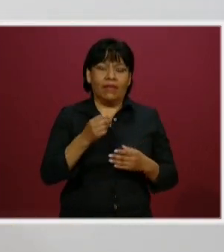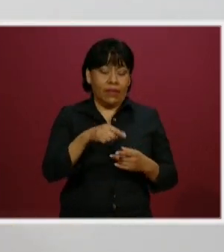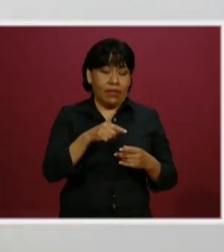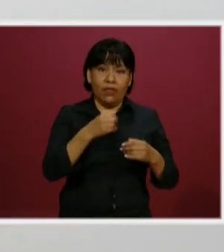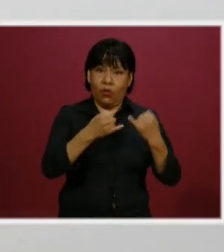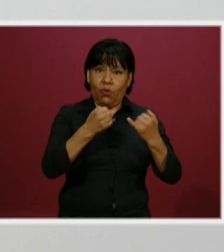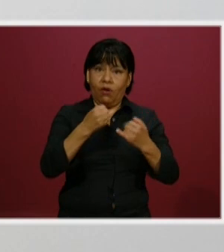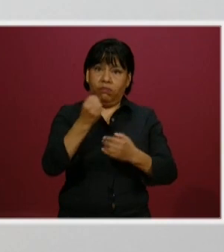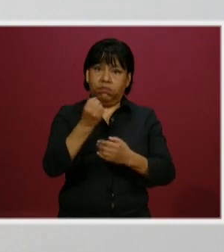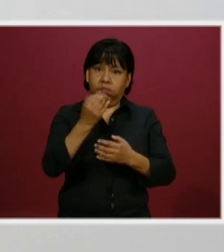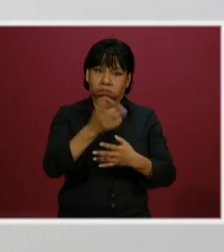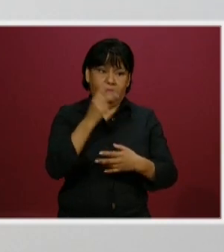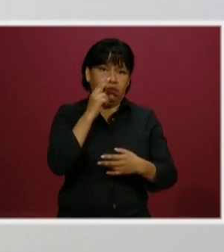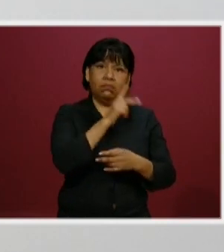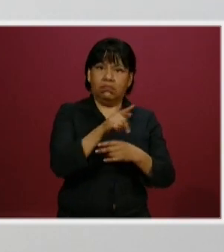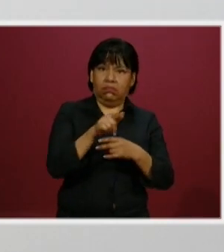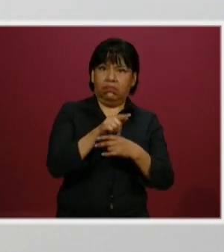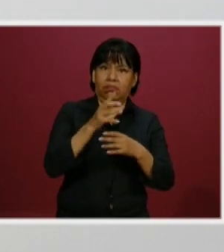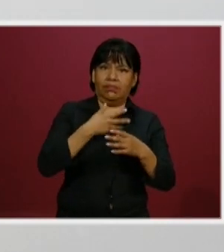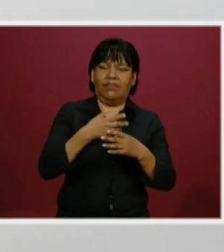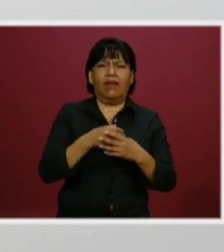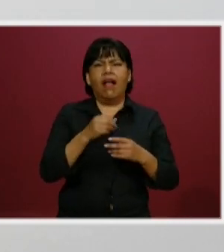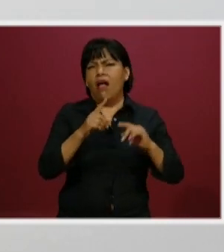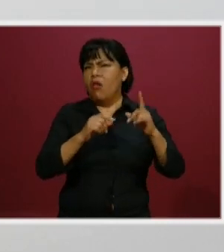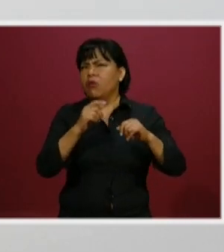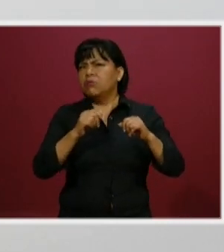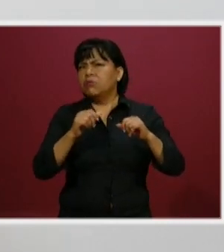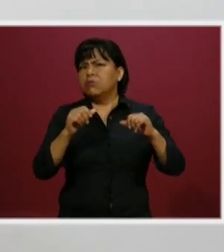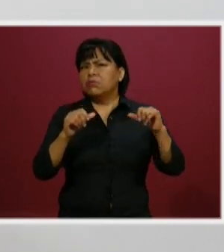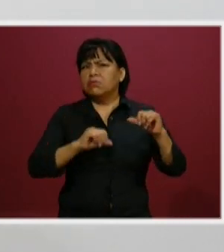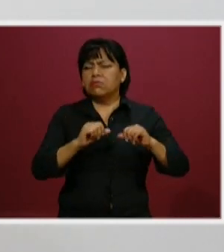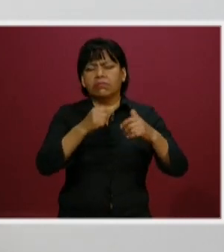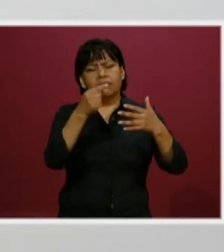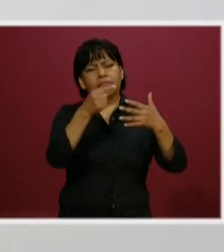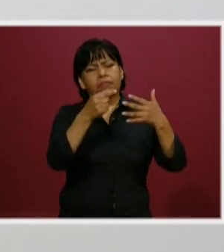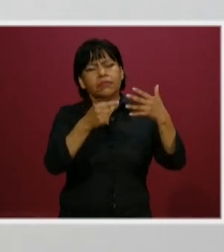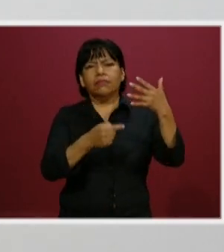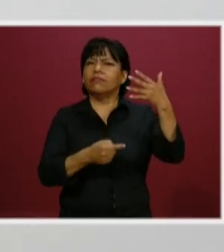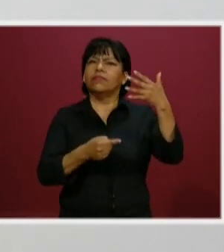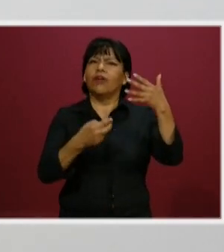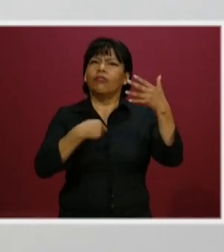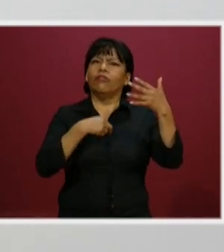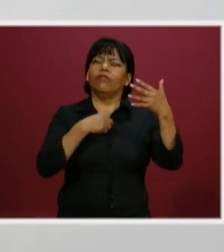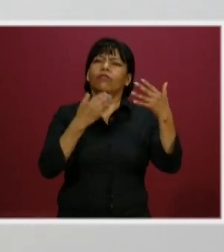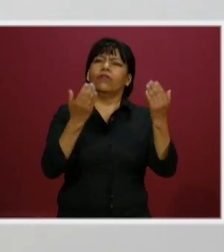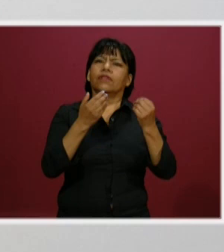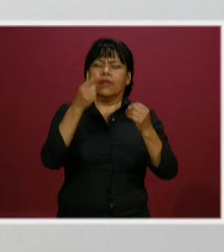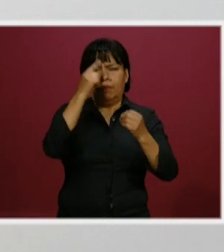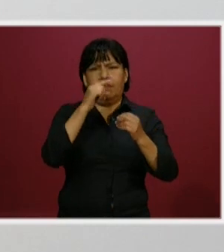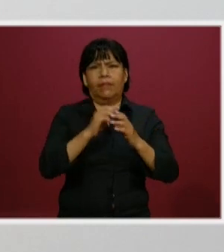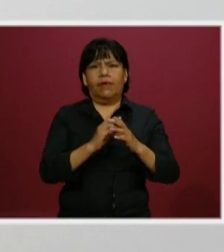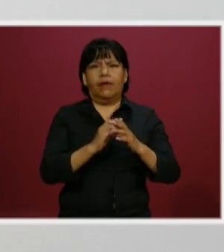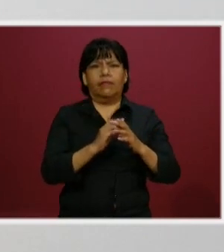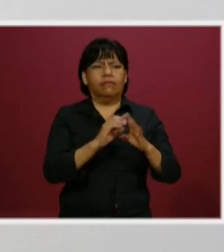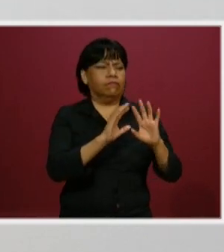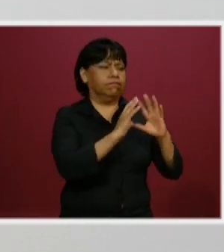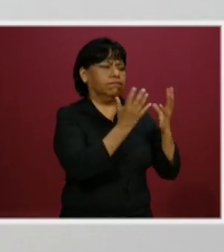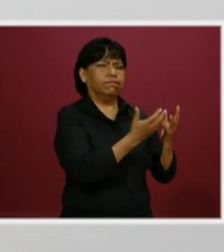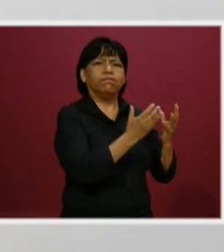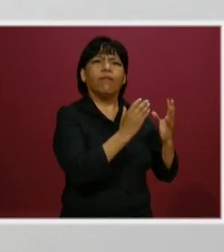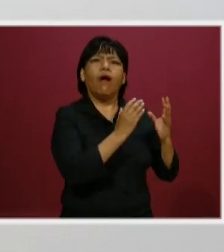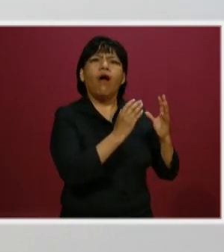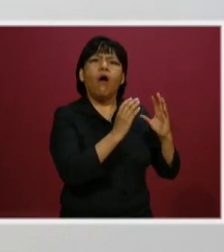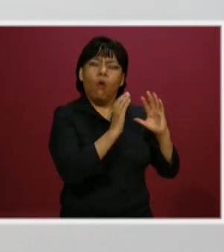como puedes observar tiene algunas acciones que nosotros hicimos en favor del cuidado del medio